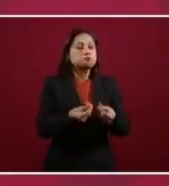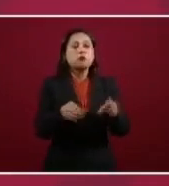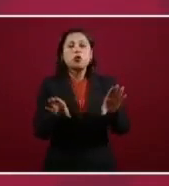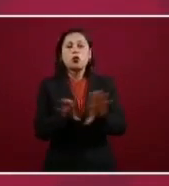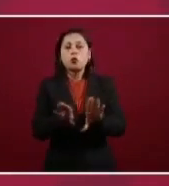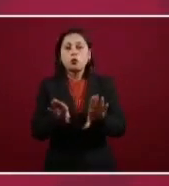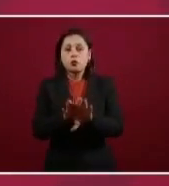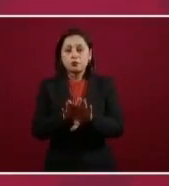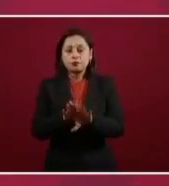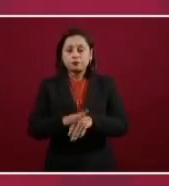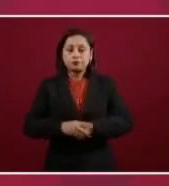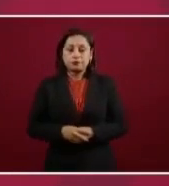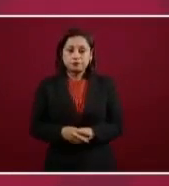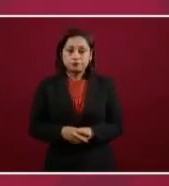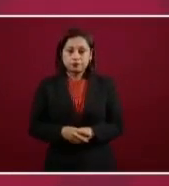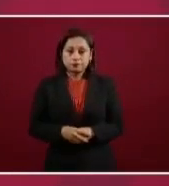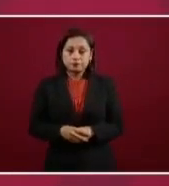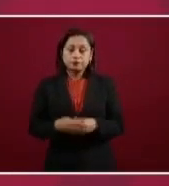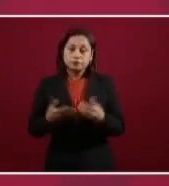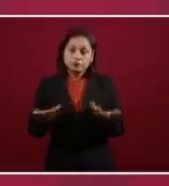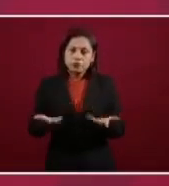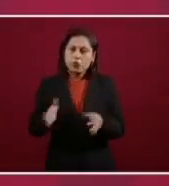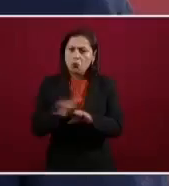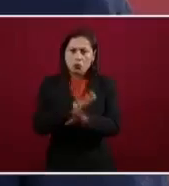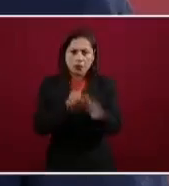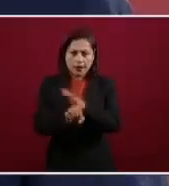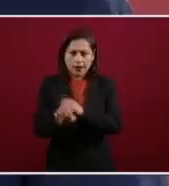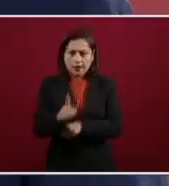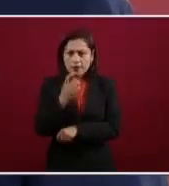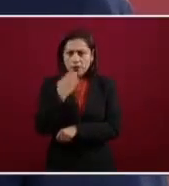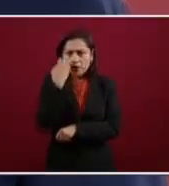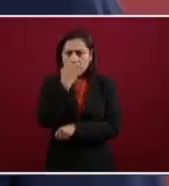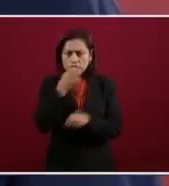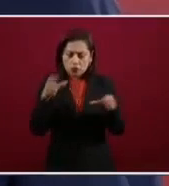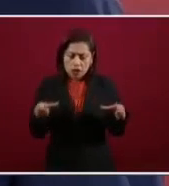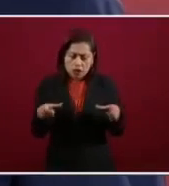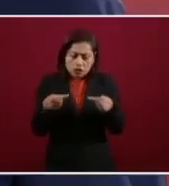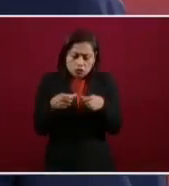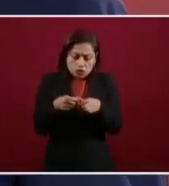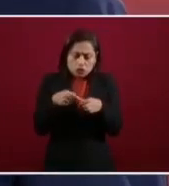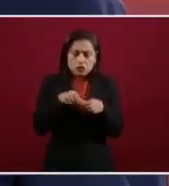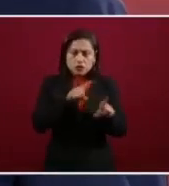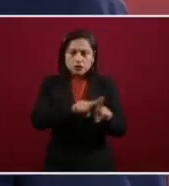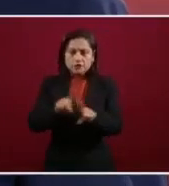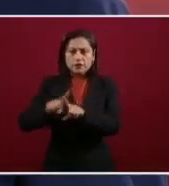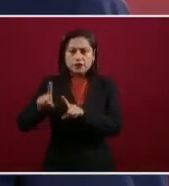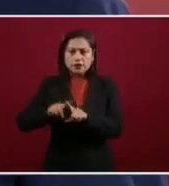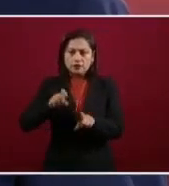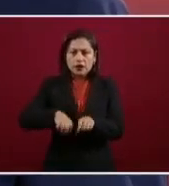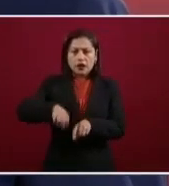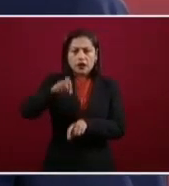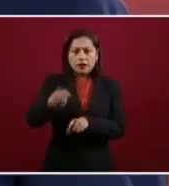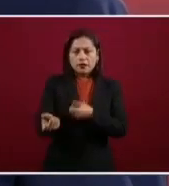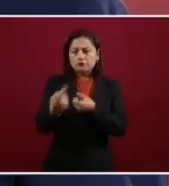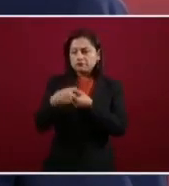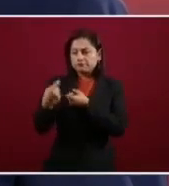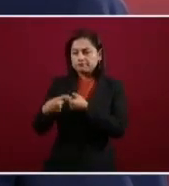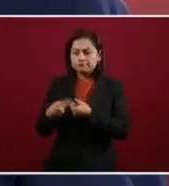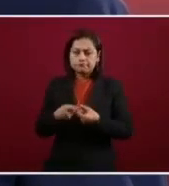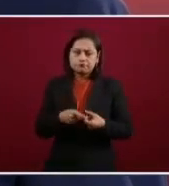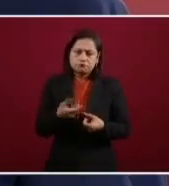si es una escuela pequeña multigrado de 5 a 50